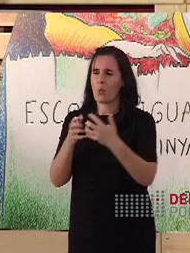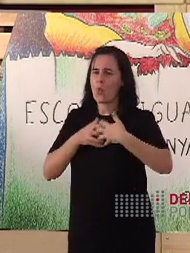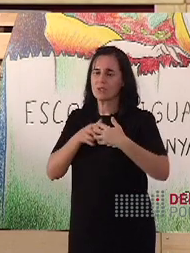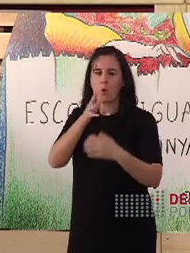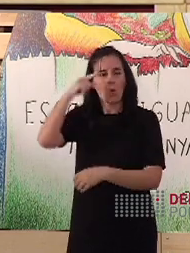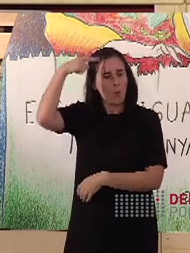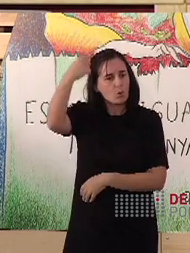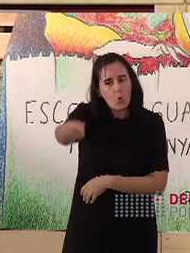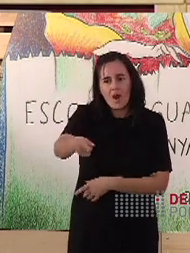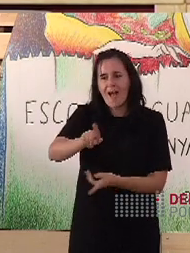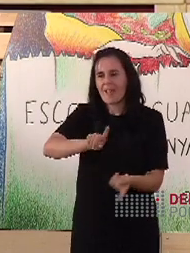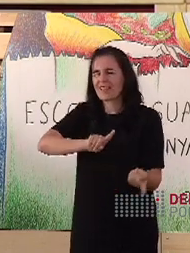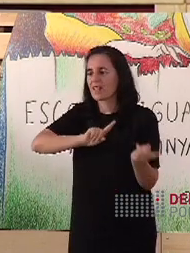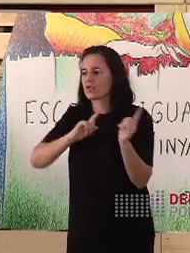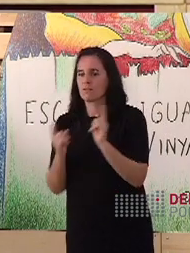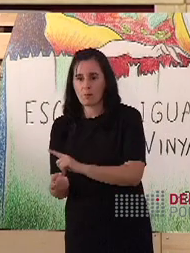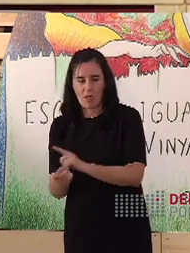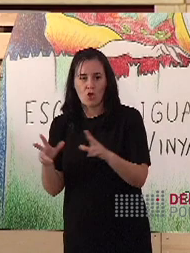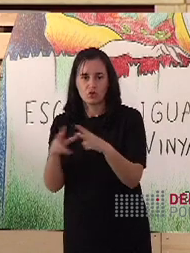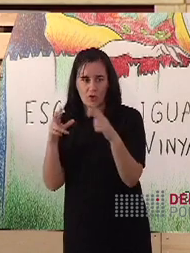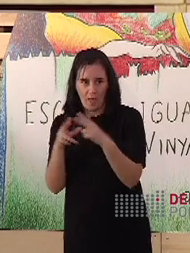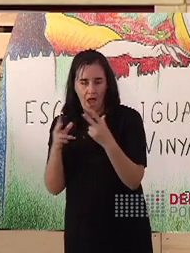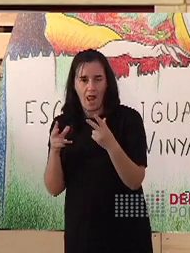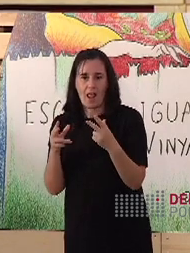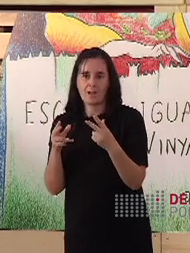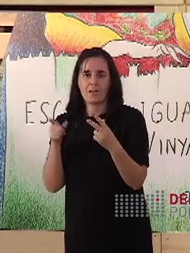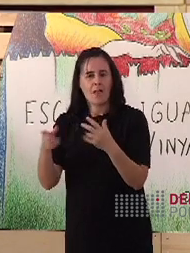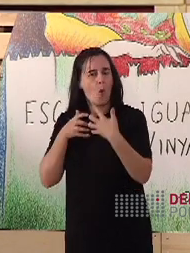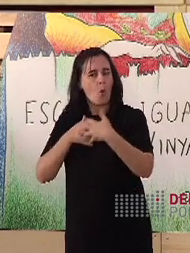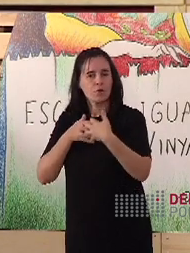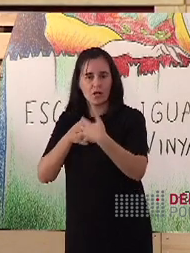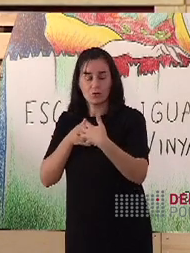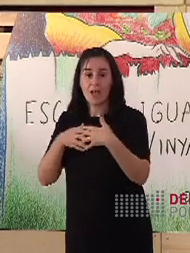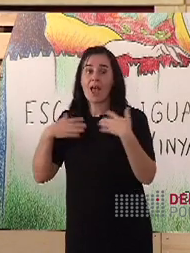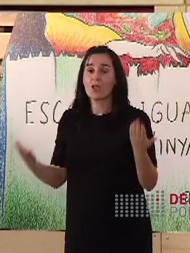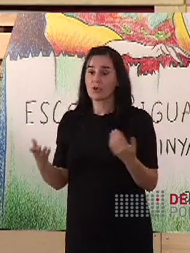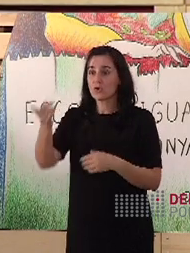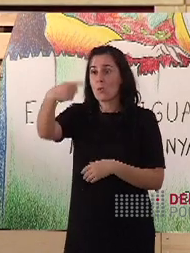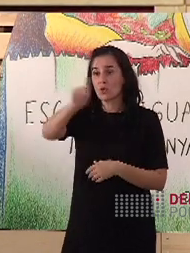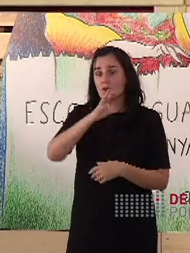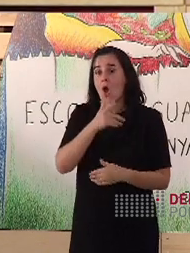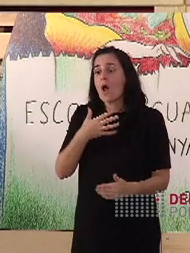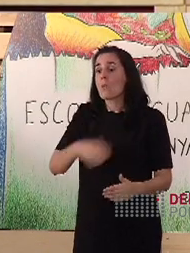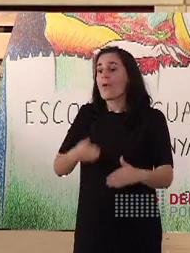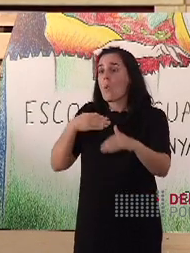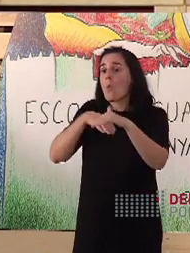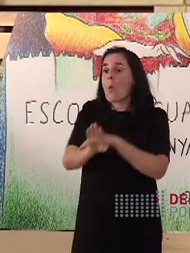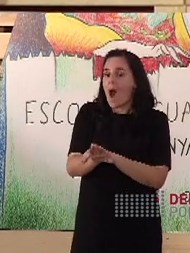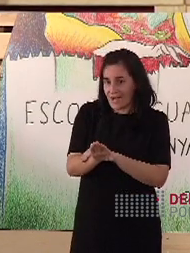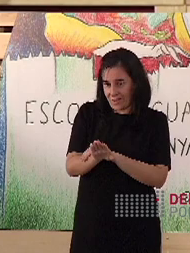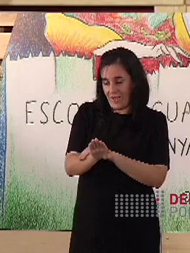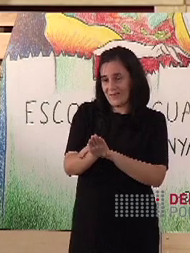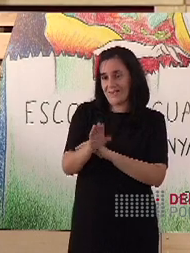de transformación da sociedade, así que levades parte dun mellor planeta con vos,